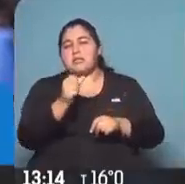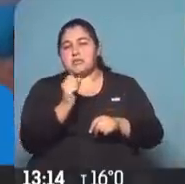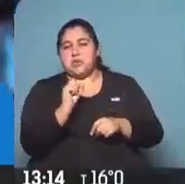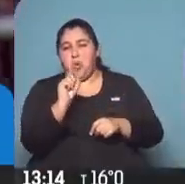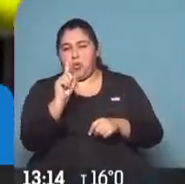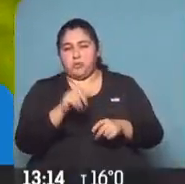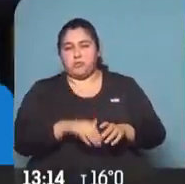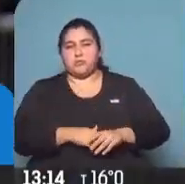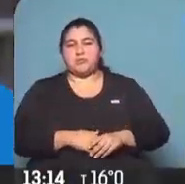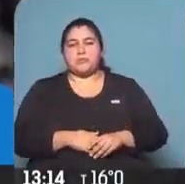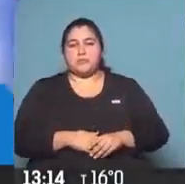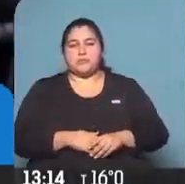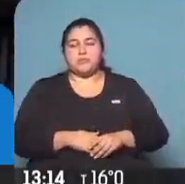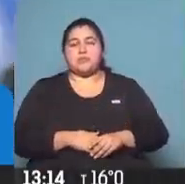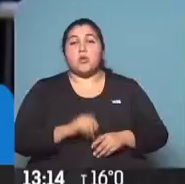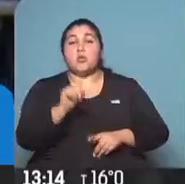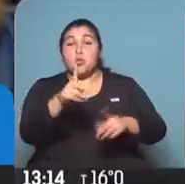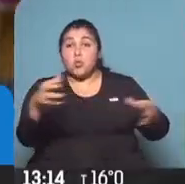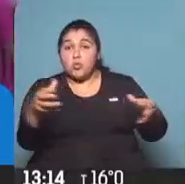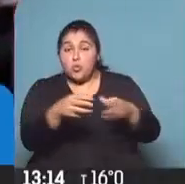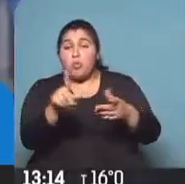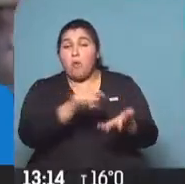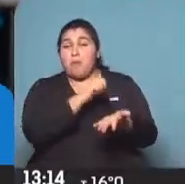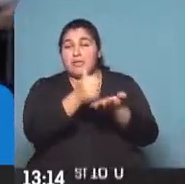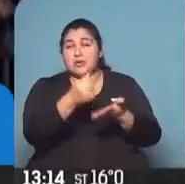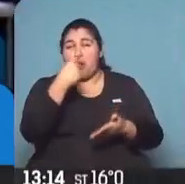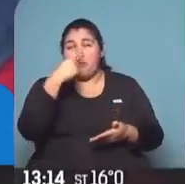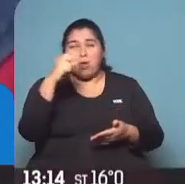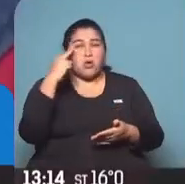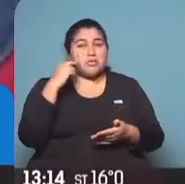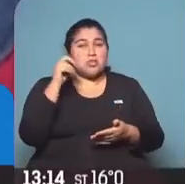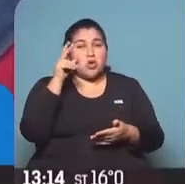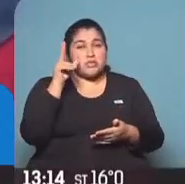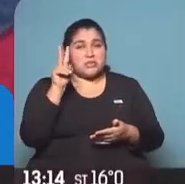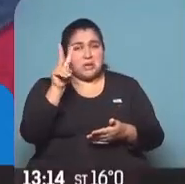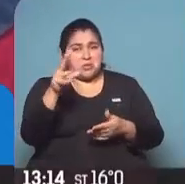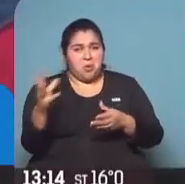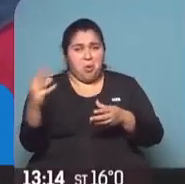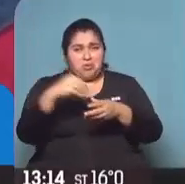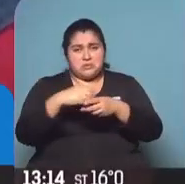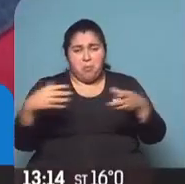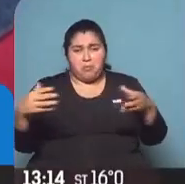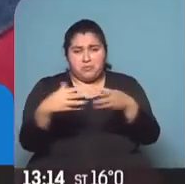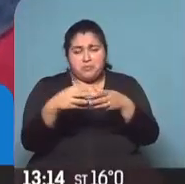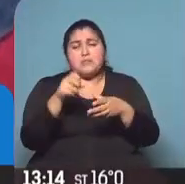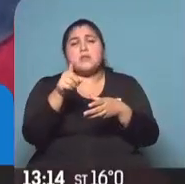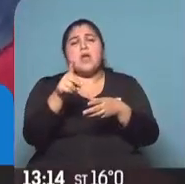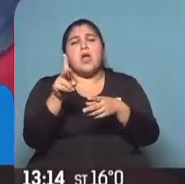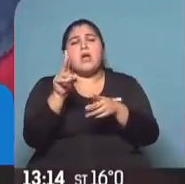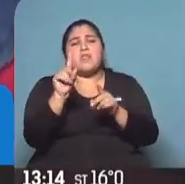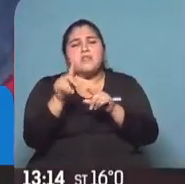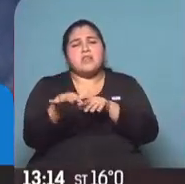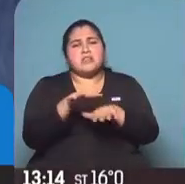de hecho en el año 1982 con personal y medios en el conflicto del atlántico